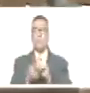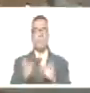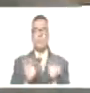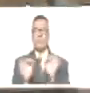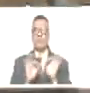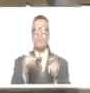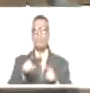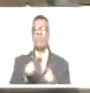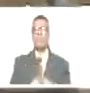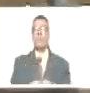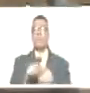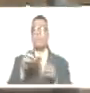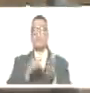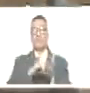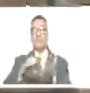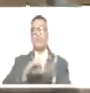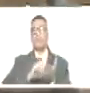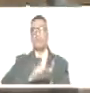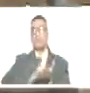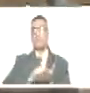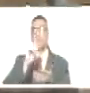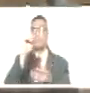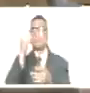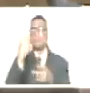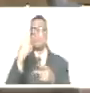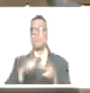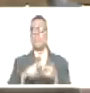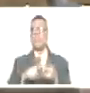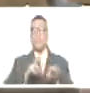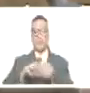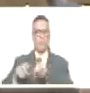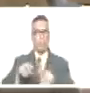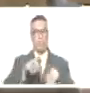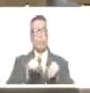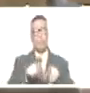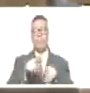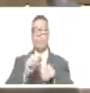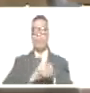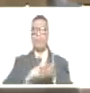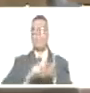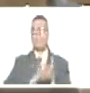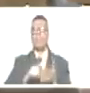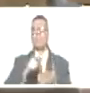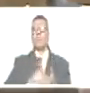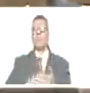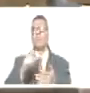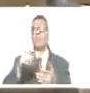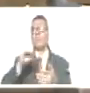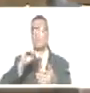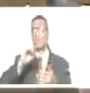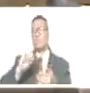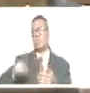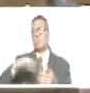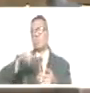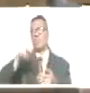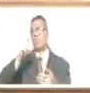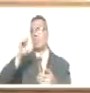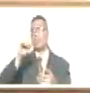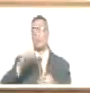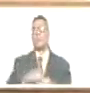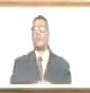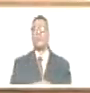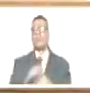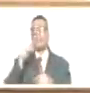del epígrafe del artículo 1, quedando redactado de la manera siguiente, epígrafe, objeto. Es todo, presidente. En